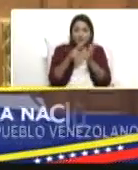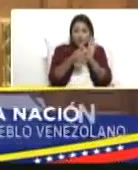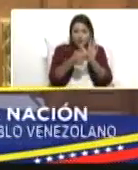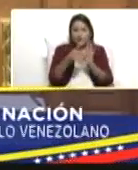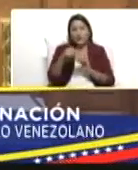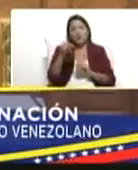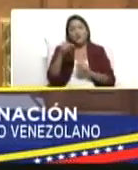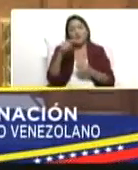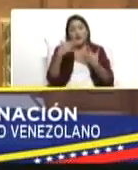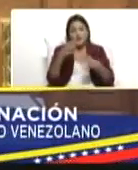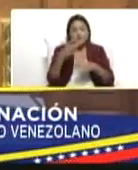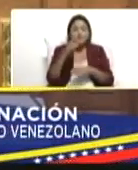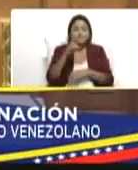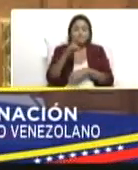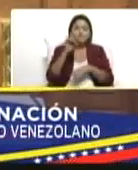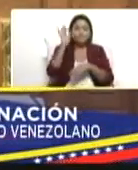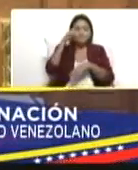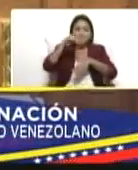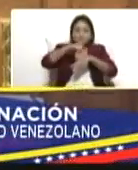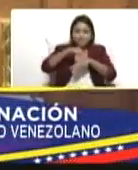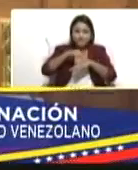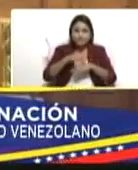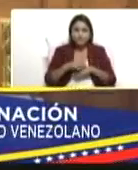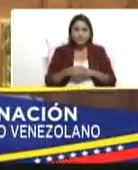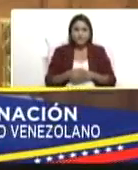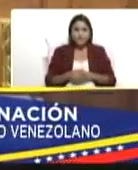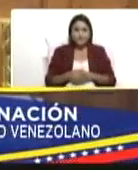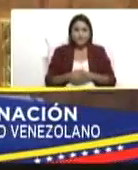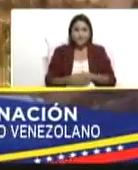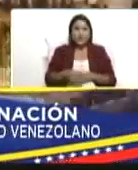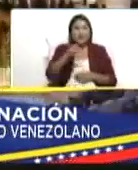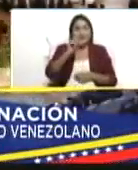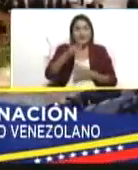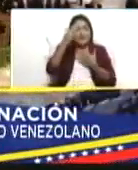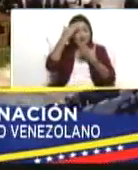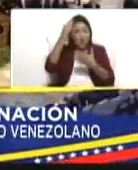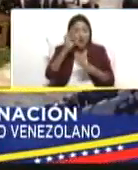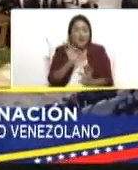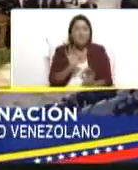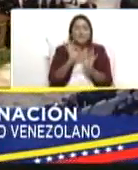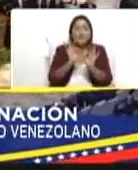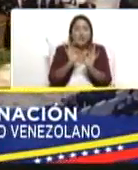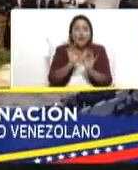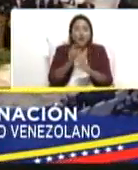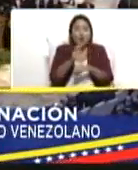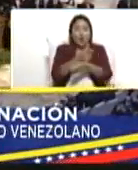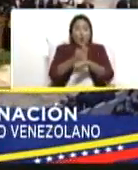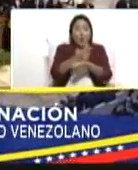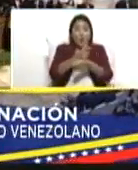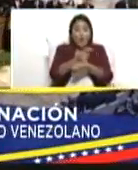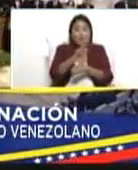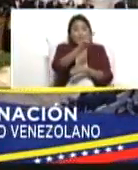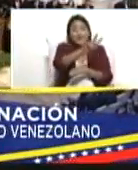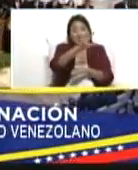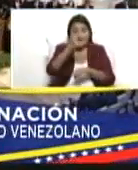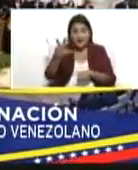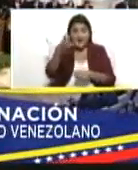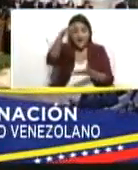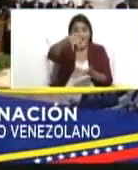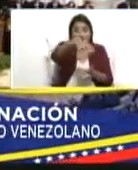presente saludo muy especial a los gobernadores gobernadoras de los 23